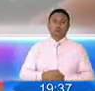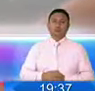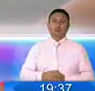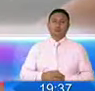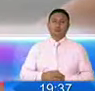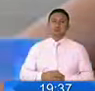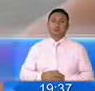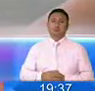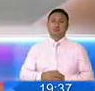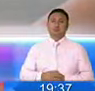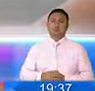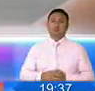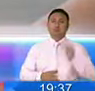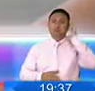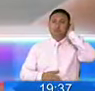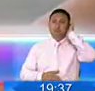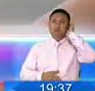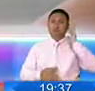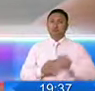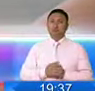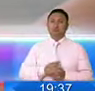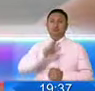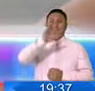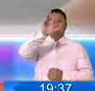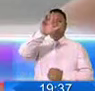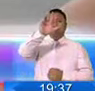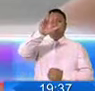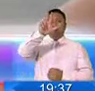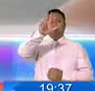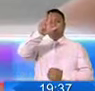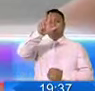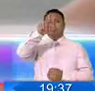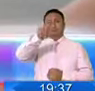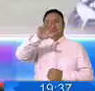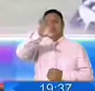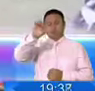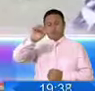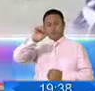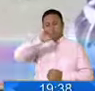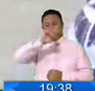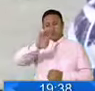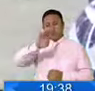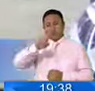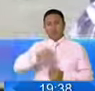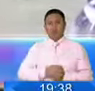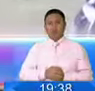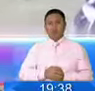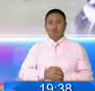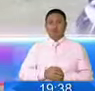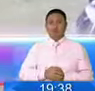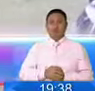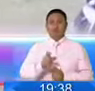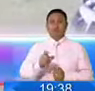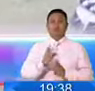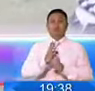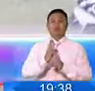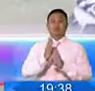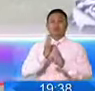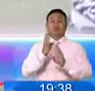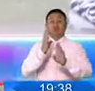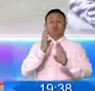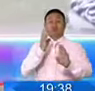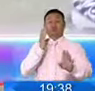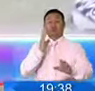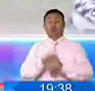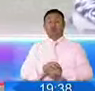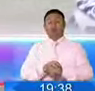promedio de más o menos de 3.500 a 4.000 venezolanos. La fila está inmensa y Migración